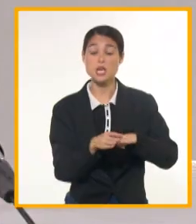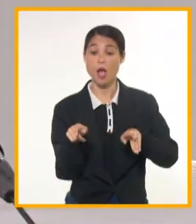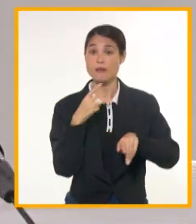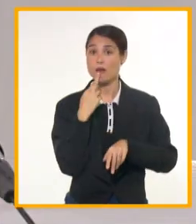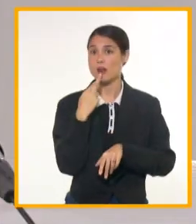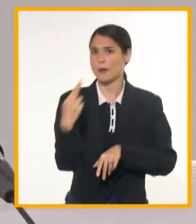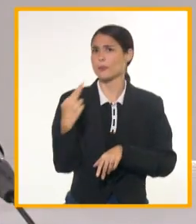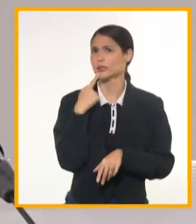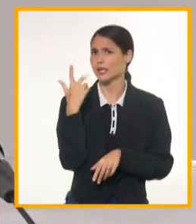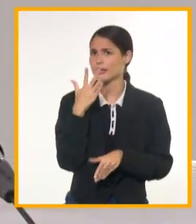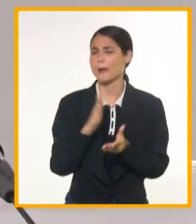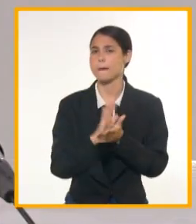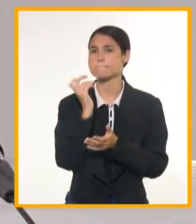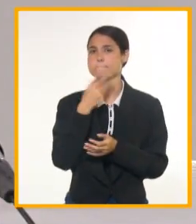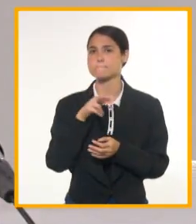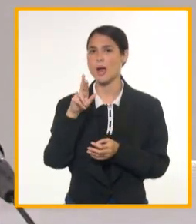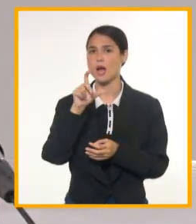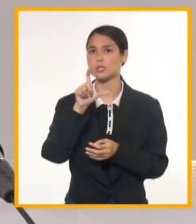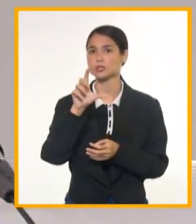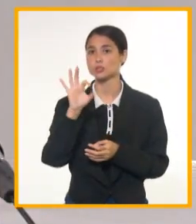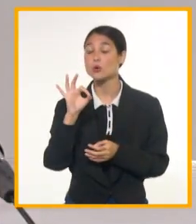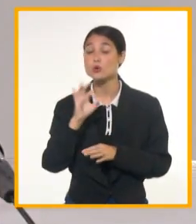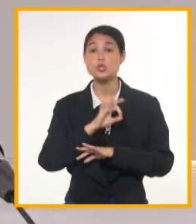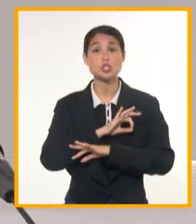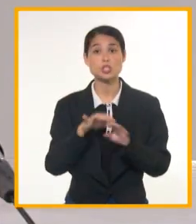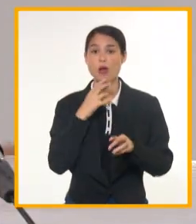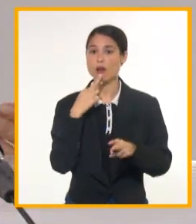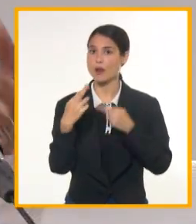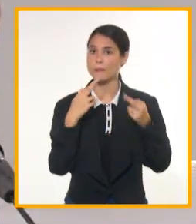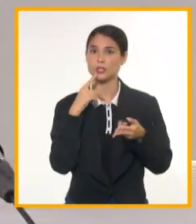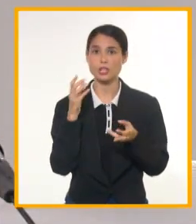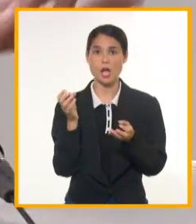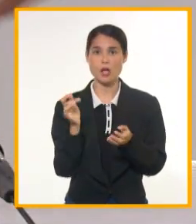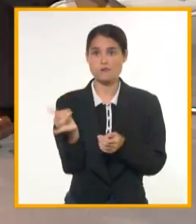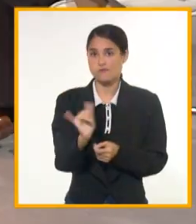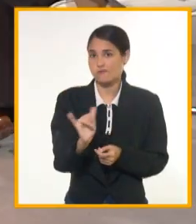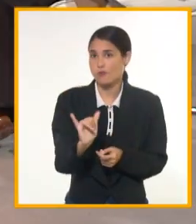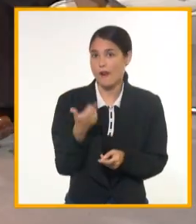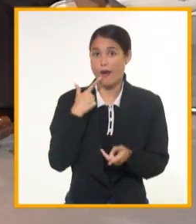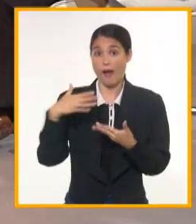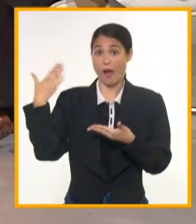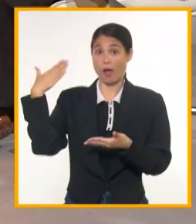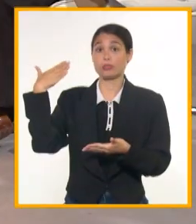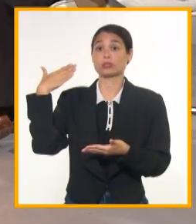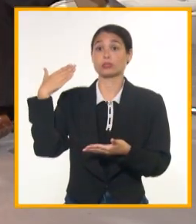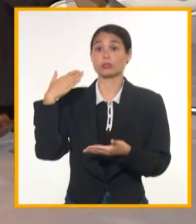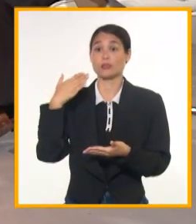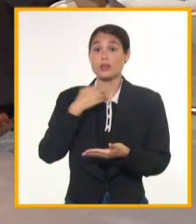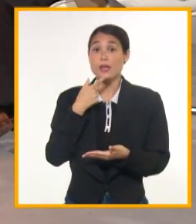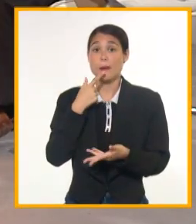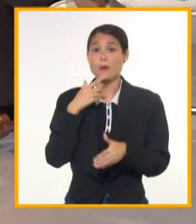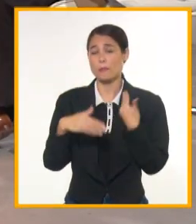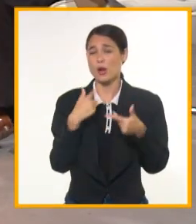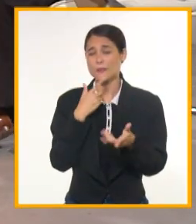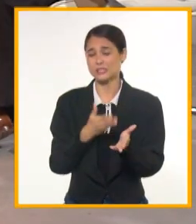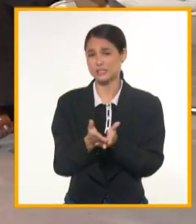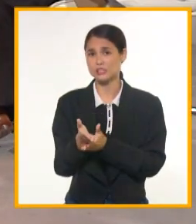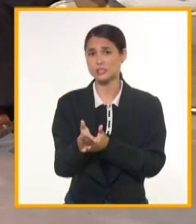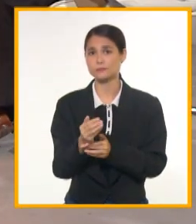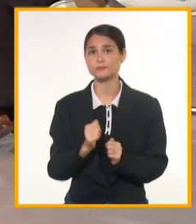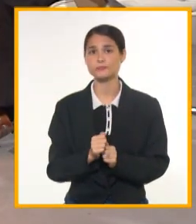estuvieron los mismos comentarios, las mismas respuestas que estuvieron dando antes de este periplo primeros